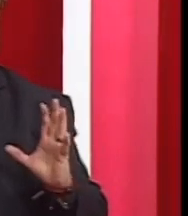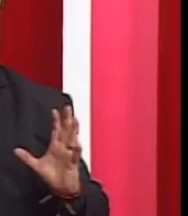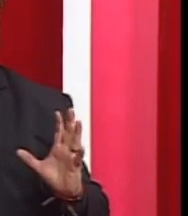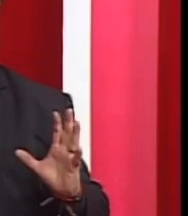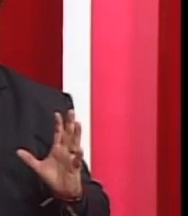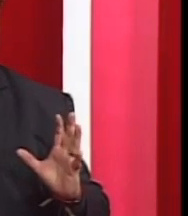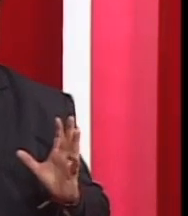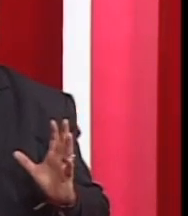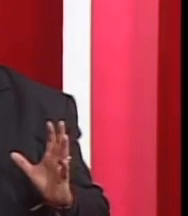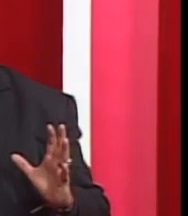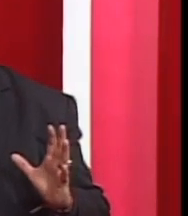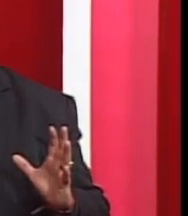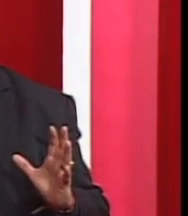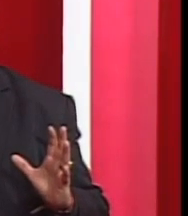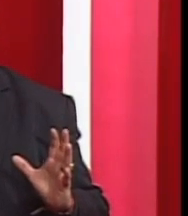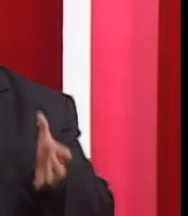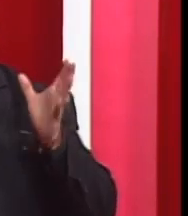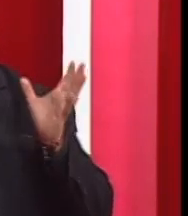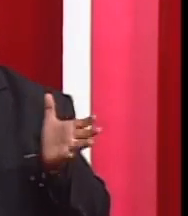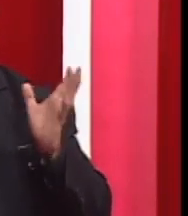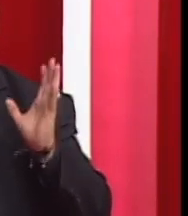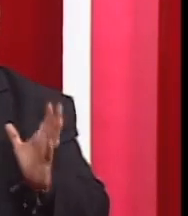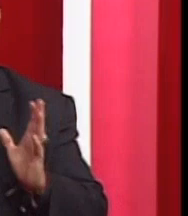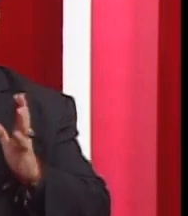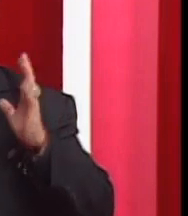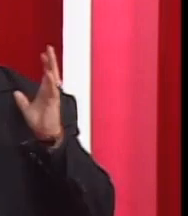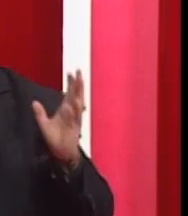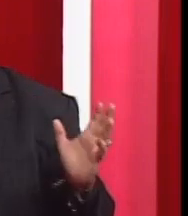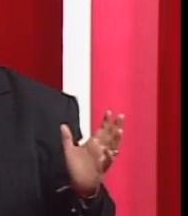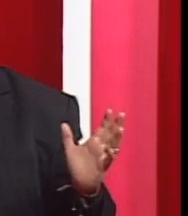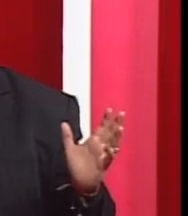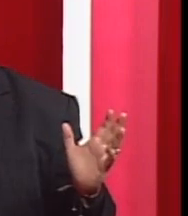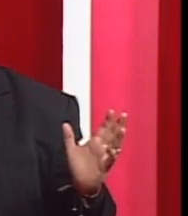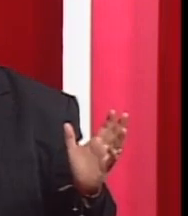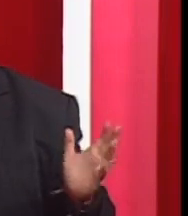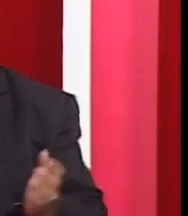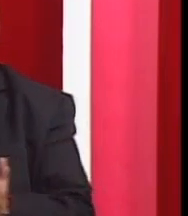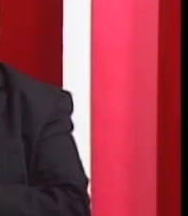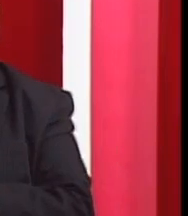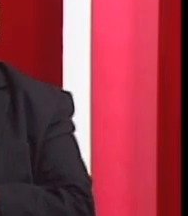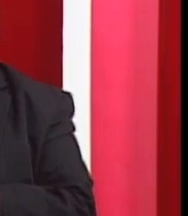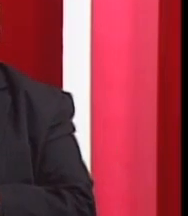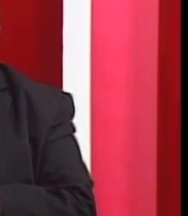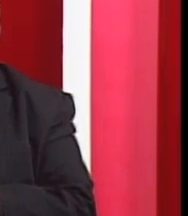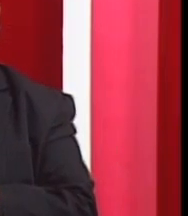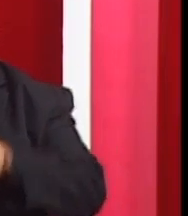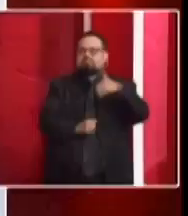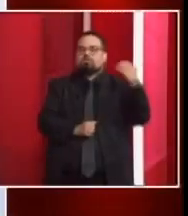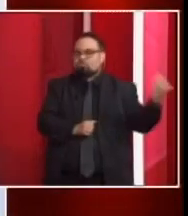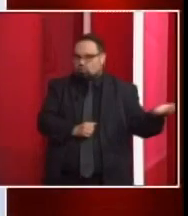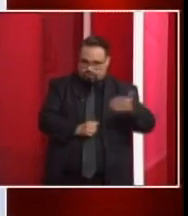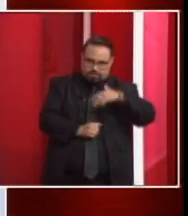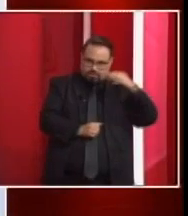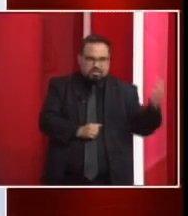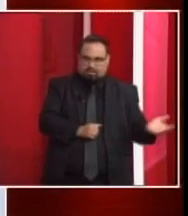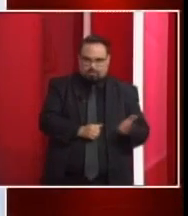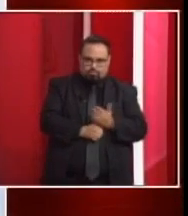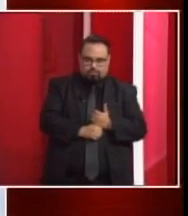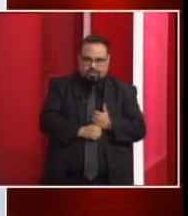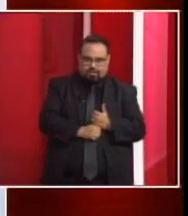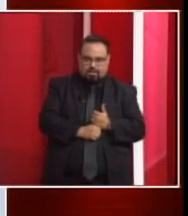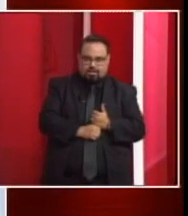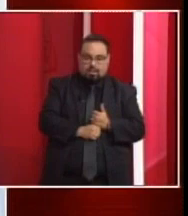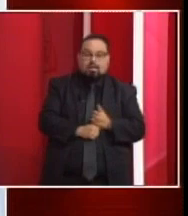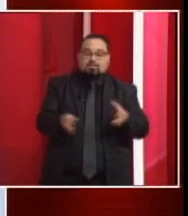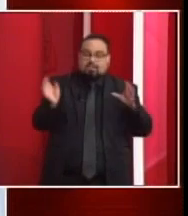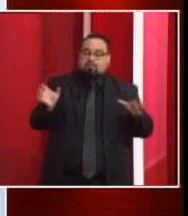esperaría que las Cumbres de las Américas lo que trajeran fueran acciones conjuntas para el desarrollo de toda esta, pues este nuestro continente americano